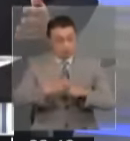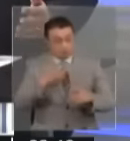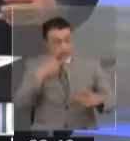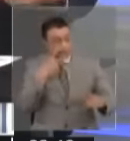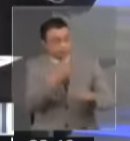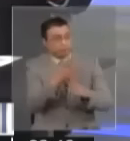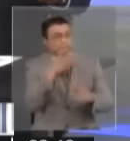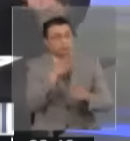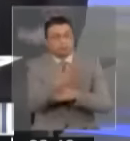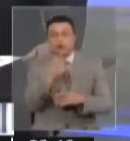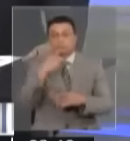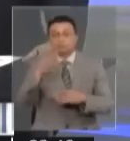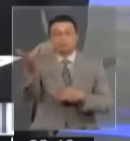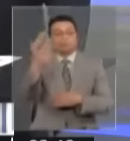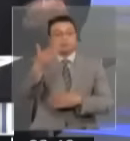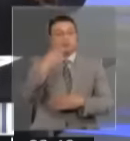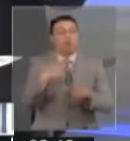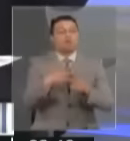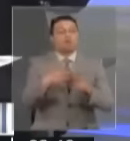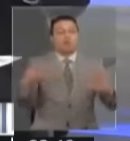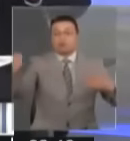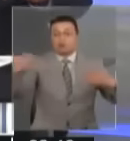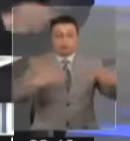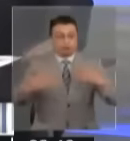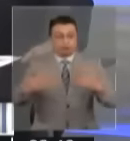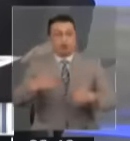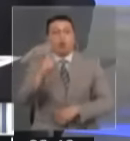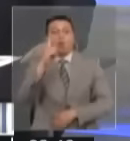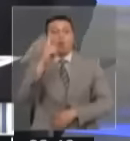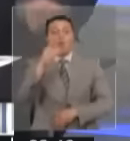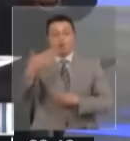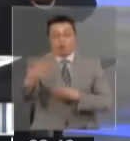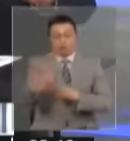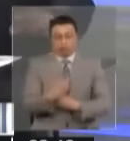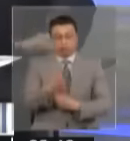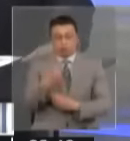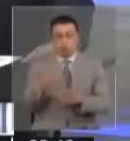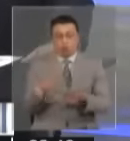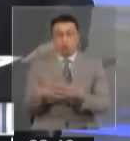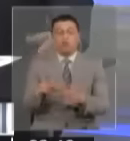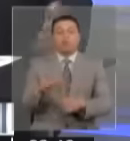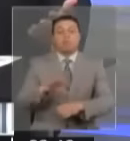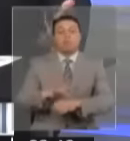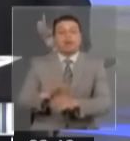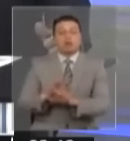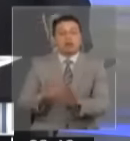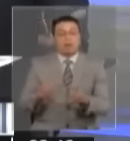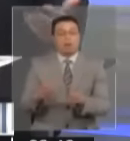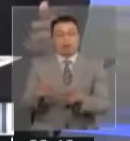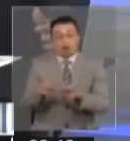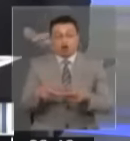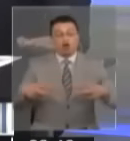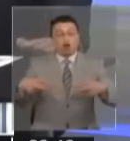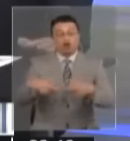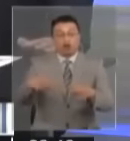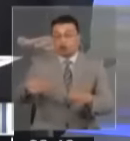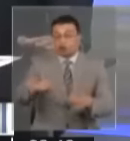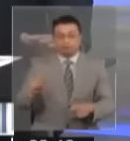y llamé a una propuesta pública. Llegó un oferente, que era un grupo de médicos, pero que el Consejo lo